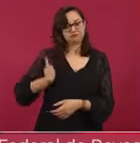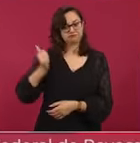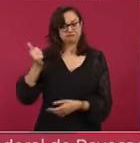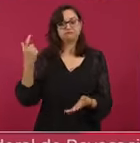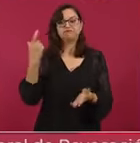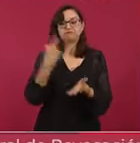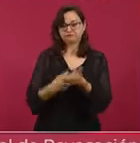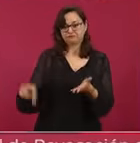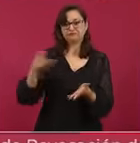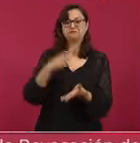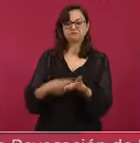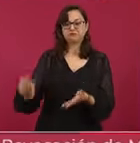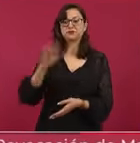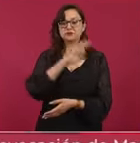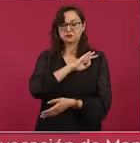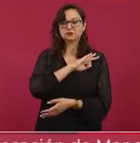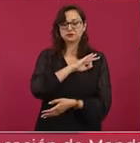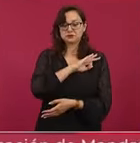comprar